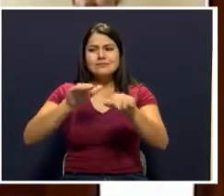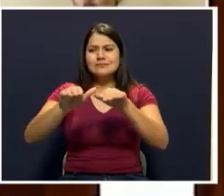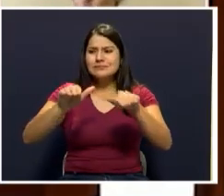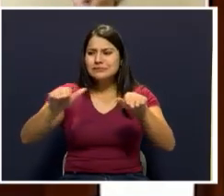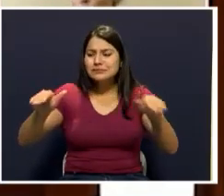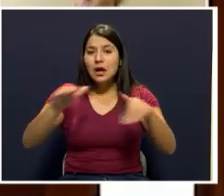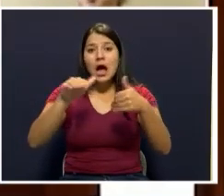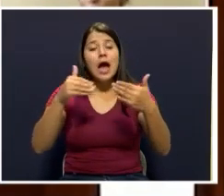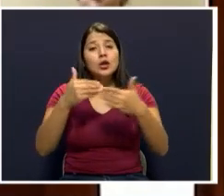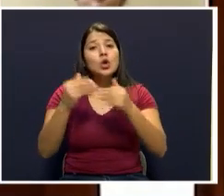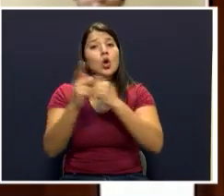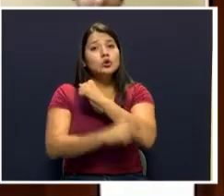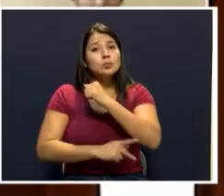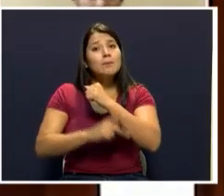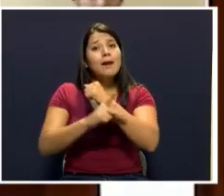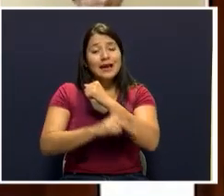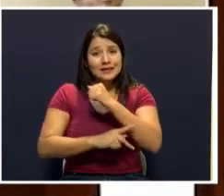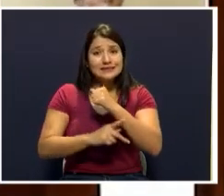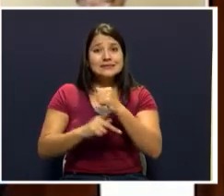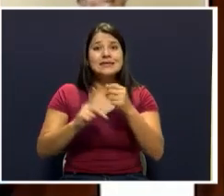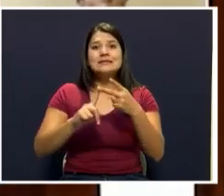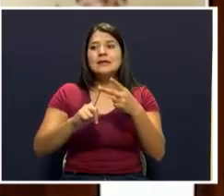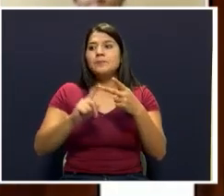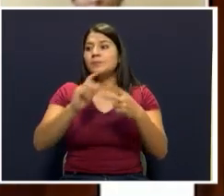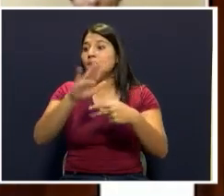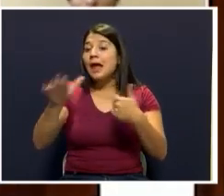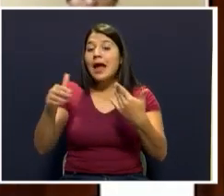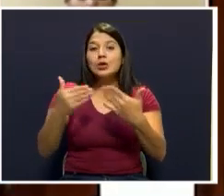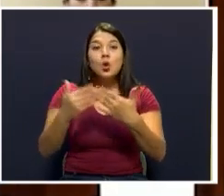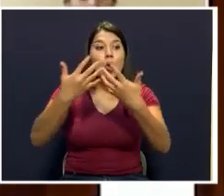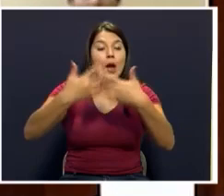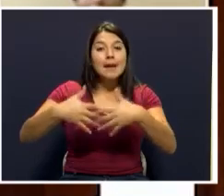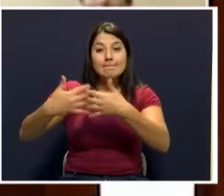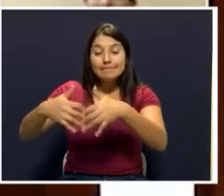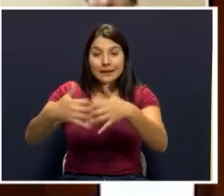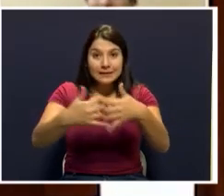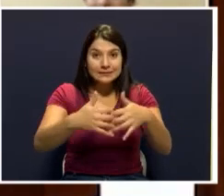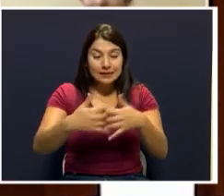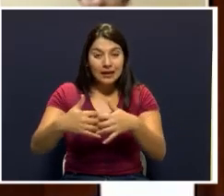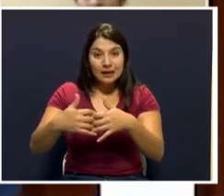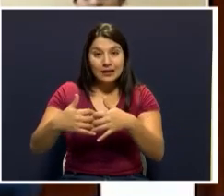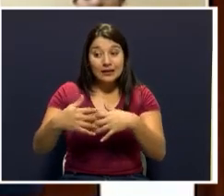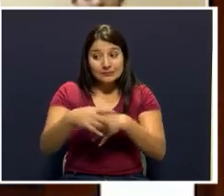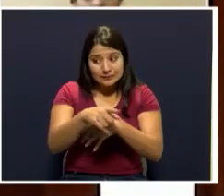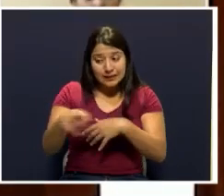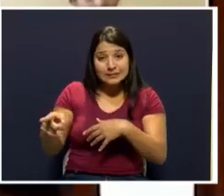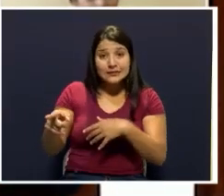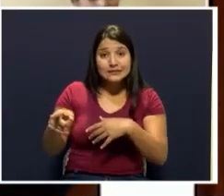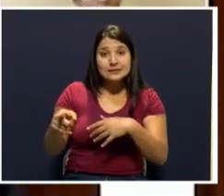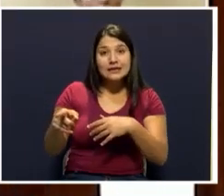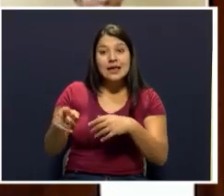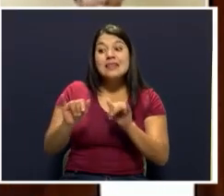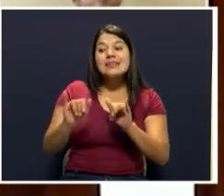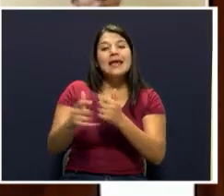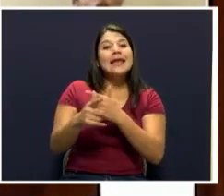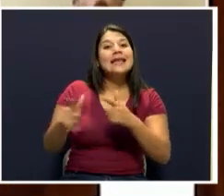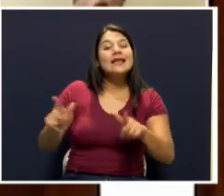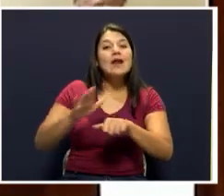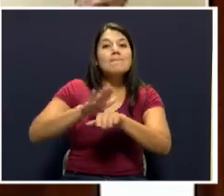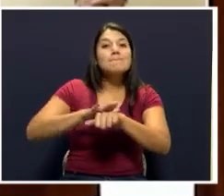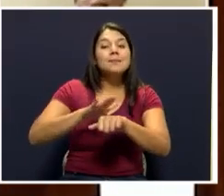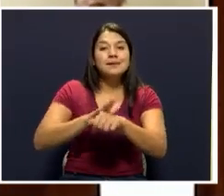todos los países, a todas las industrias, todas las empresas, a que liberen esa patente,